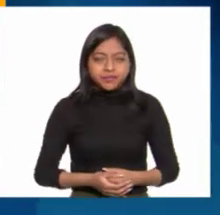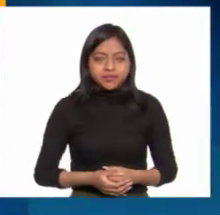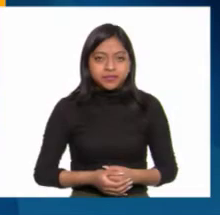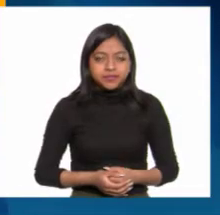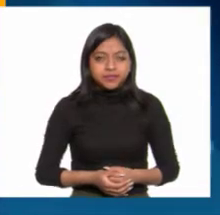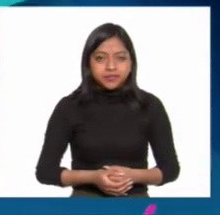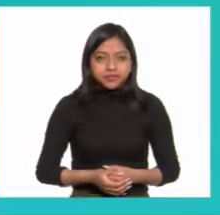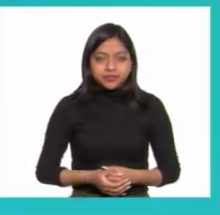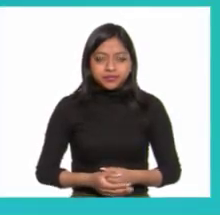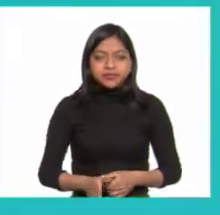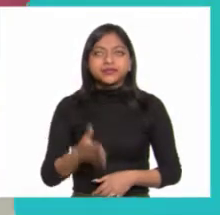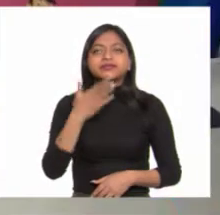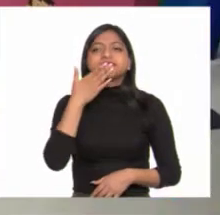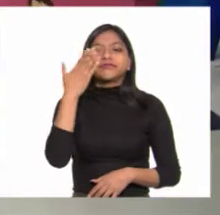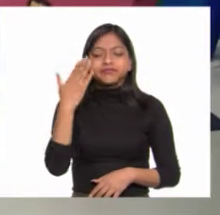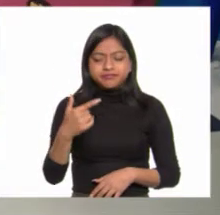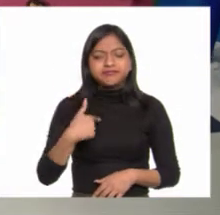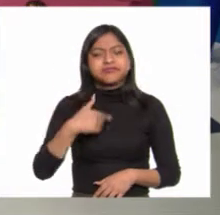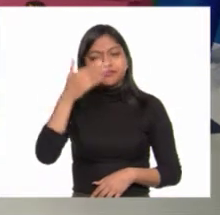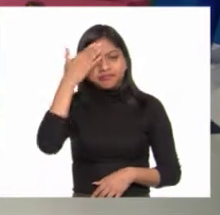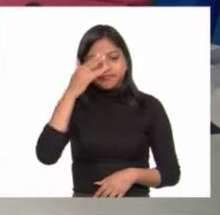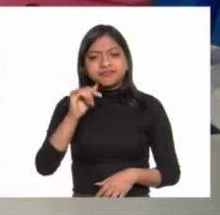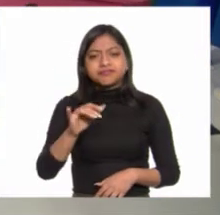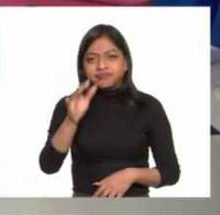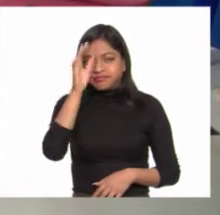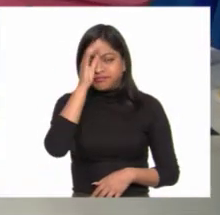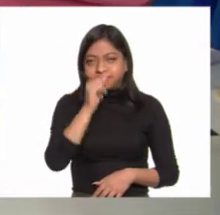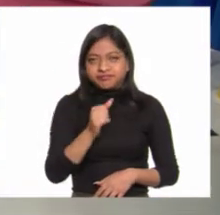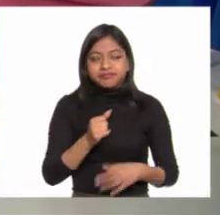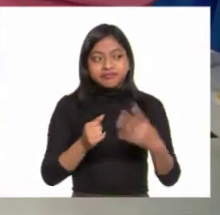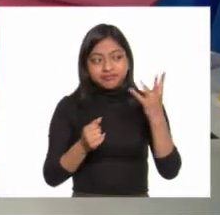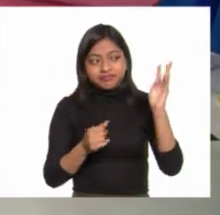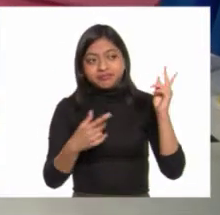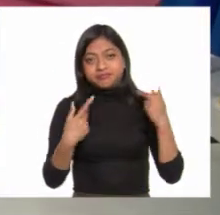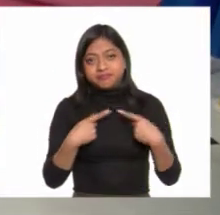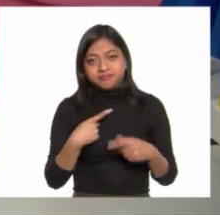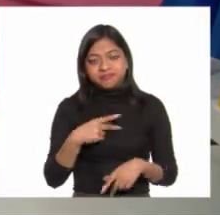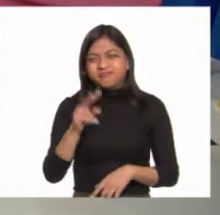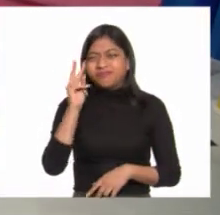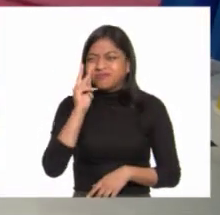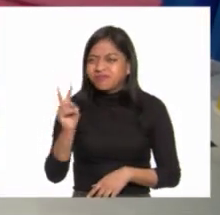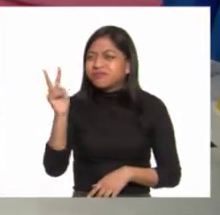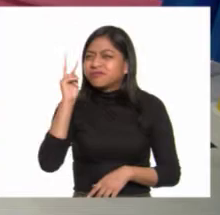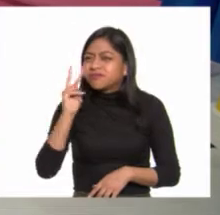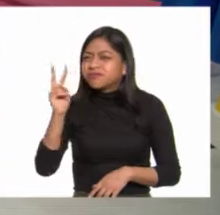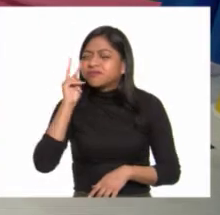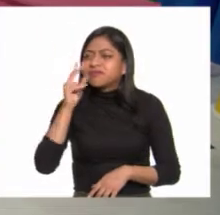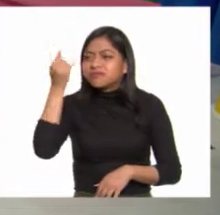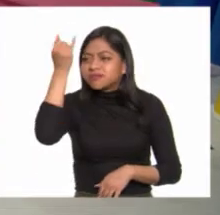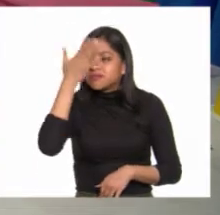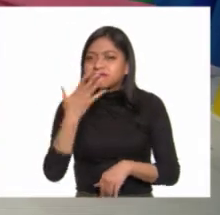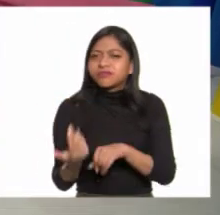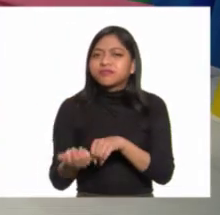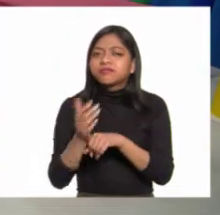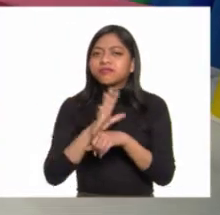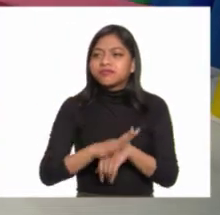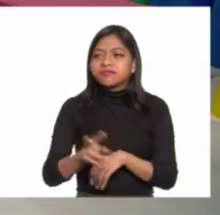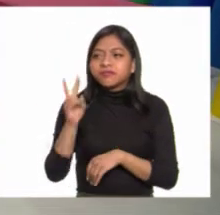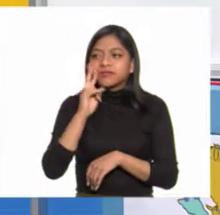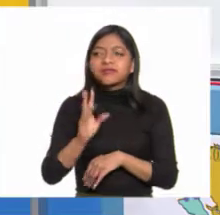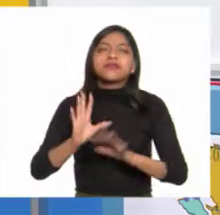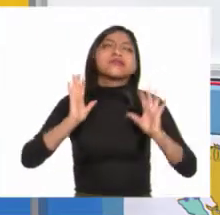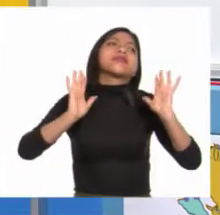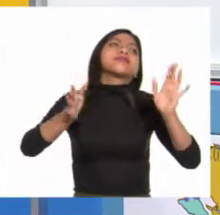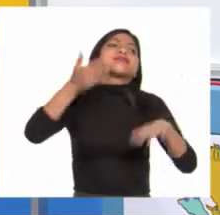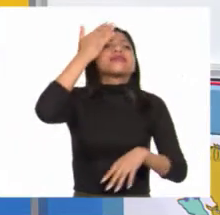bien. Con eso yo estoy de acuerdo que a lo mejor tus compañeros ya saben. Lo hemos visto tanto que la referencia nos podría decir qué es lo que es, ¿verdad?